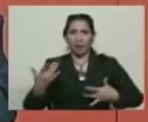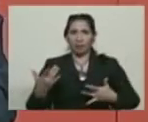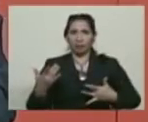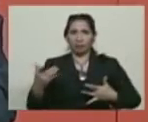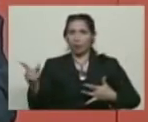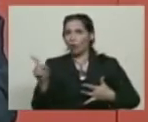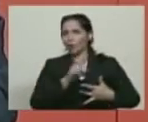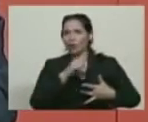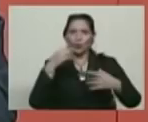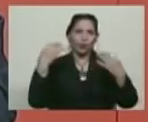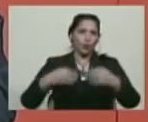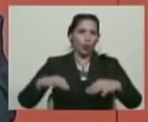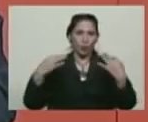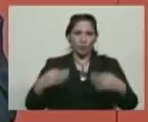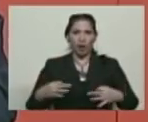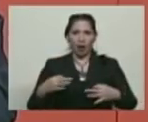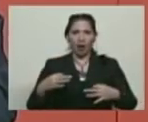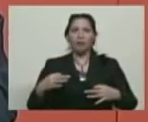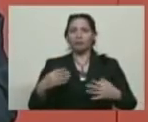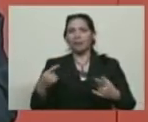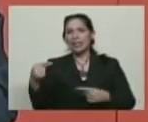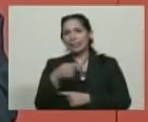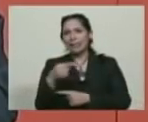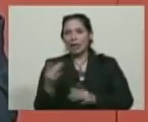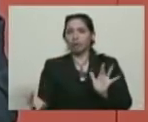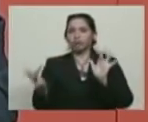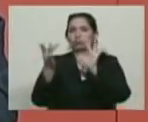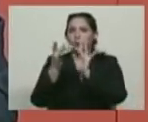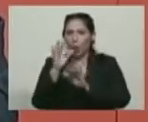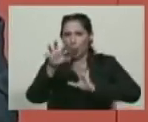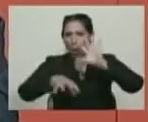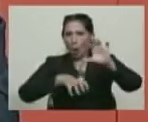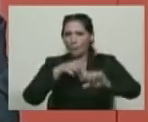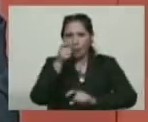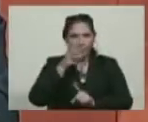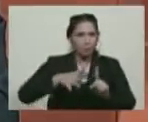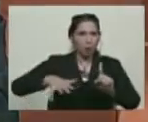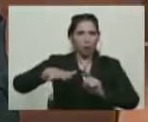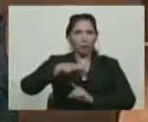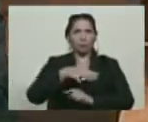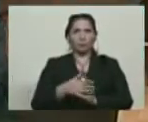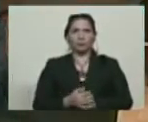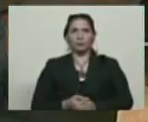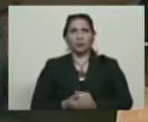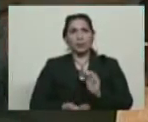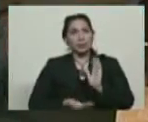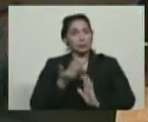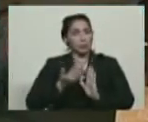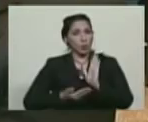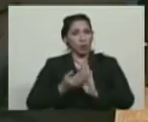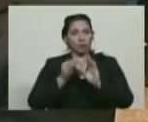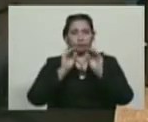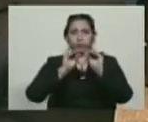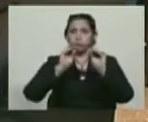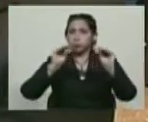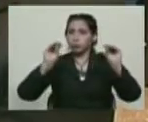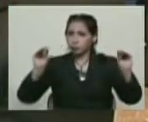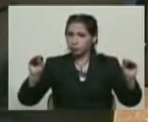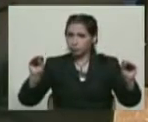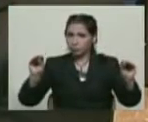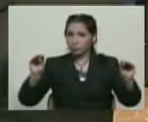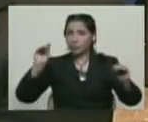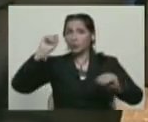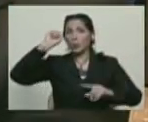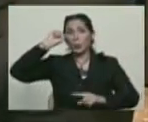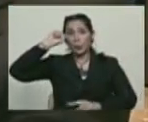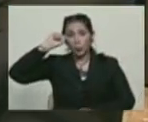del pueblo a estos productos y estos rubros es fundamental hacerle un llamado de reflexión